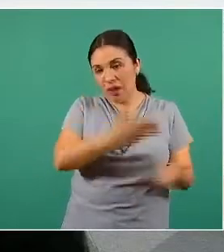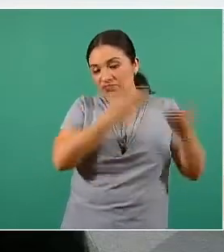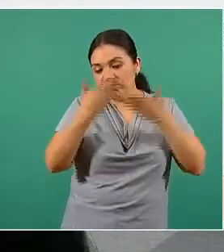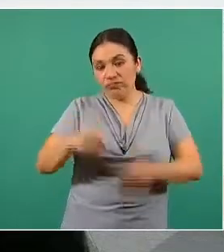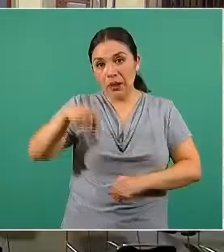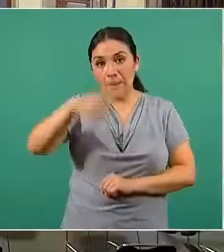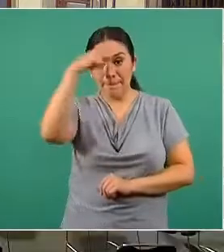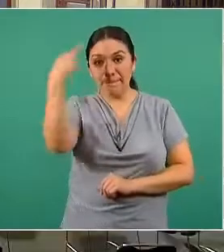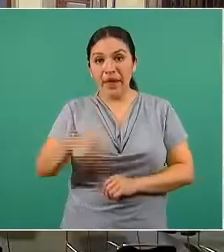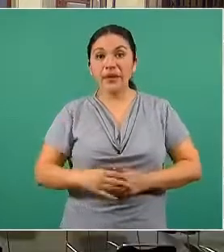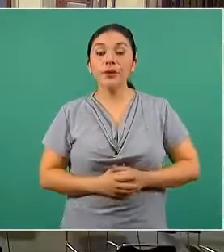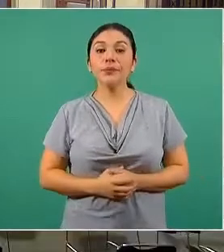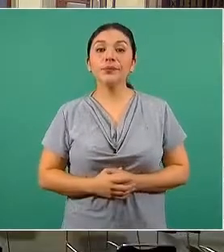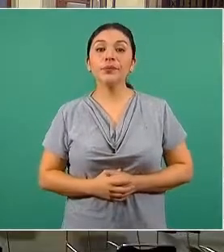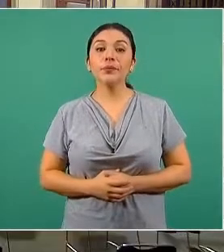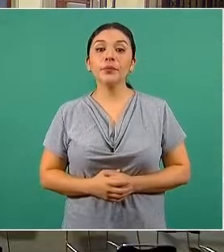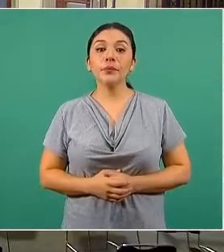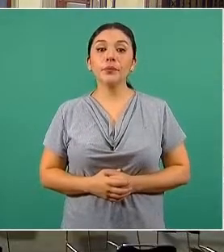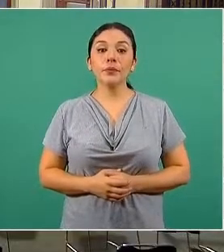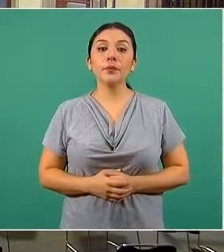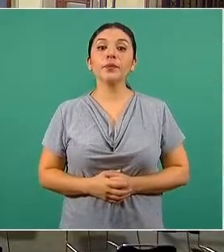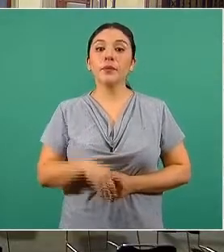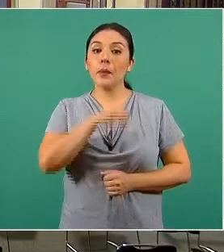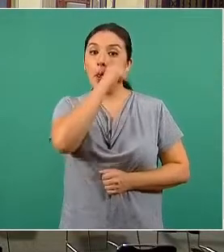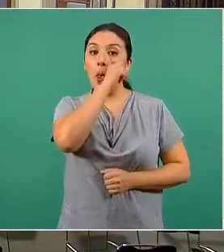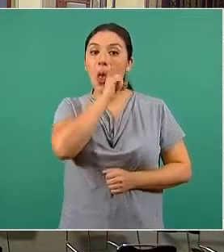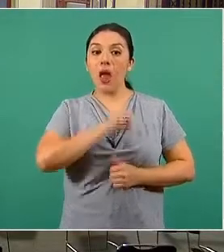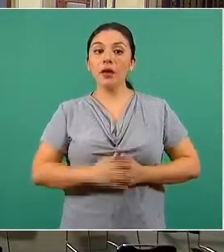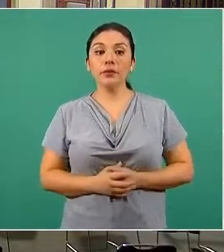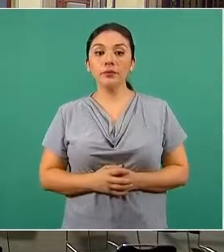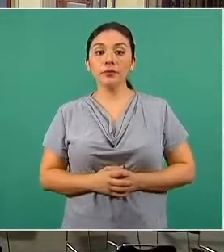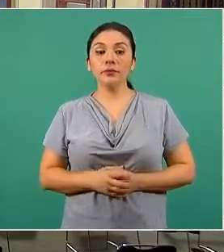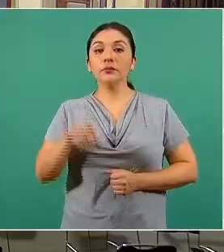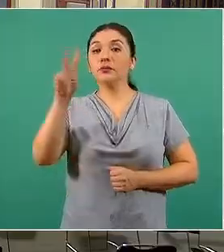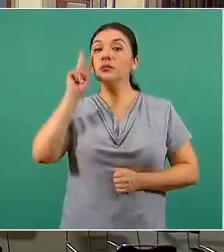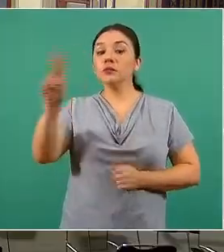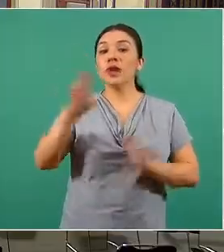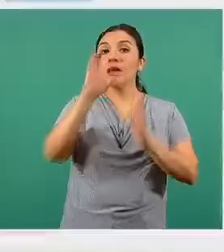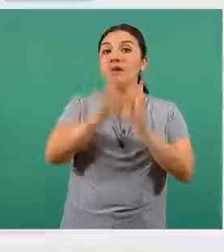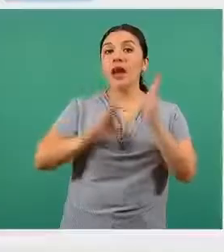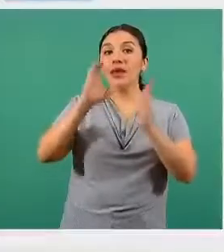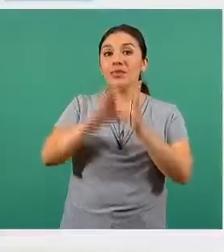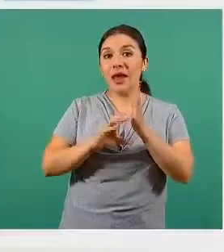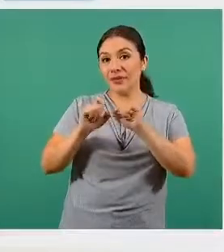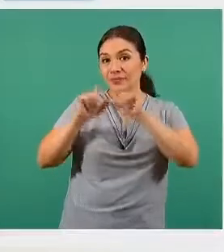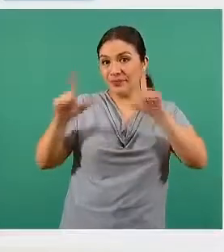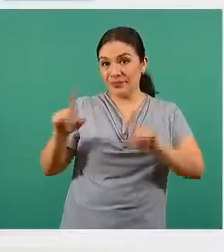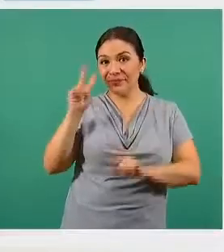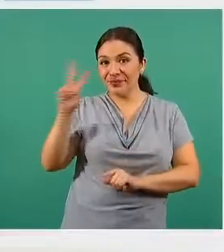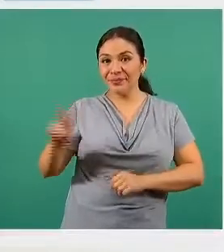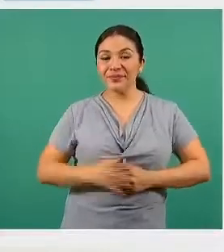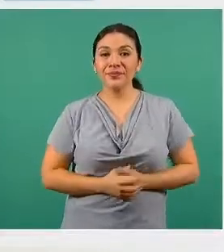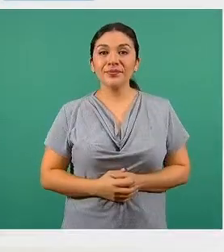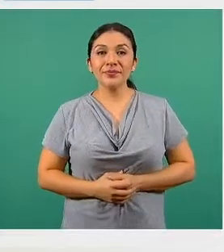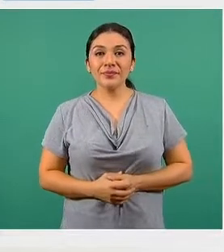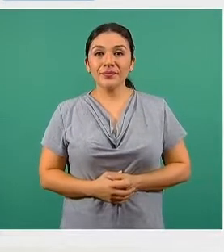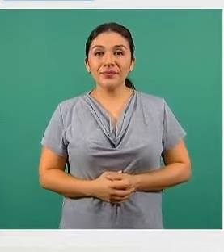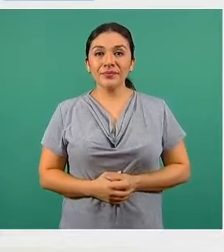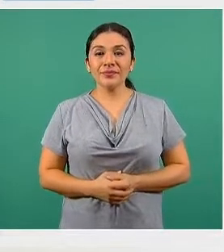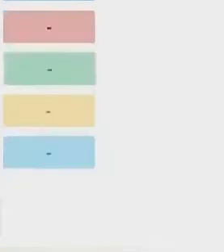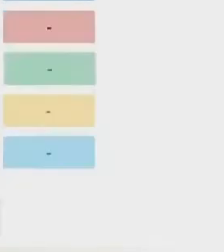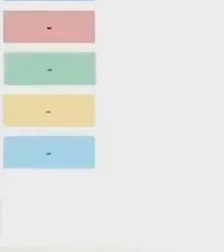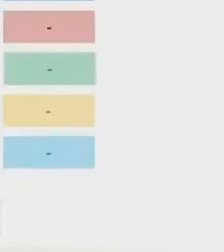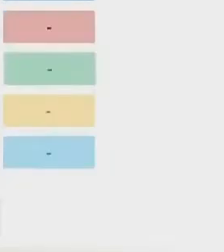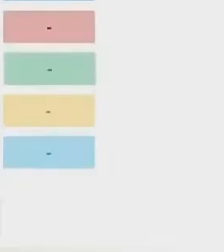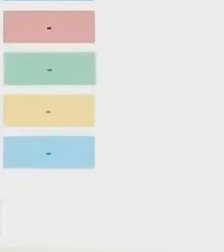México. La siguiente, por favor, y penúltima, el calendario. Como lo anticipamos al inicio de la semana,